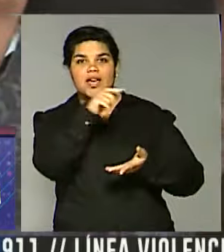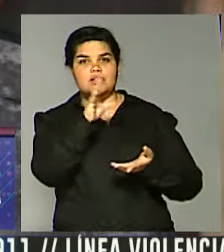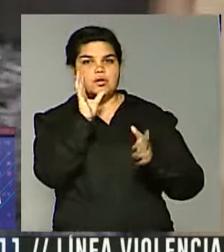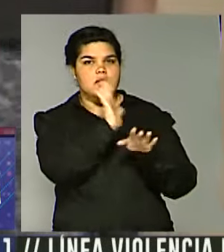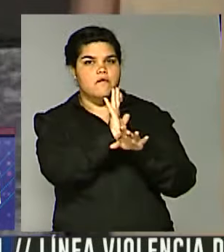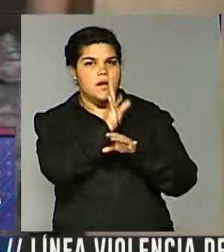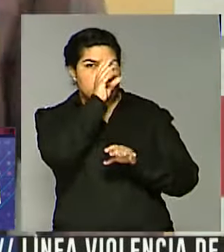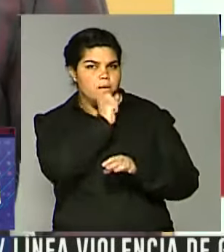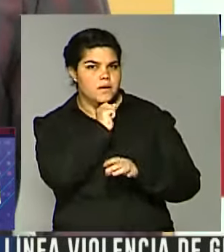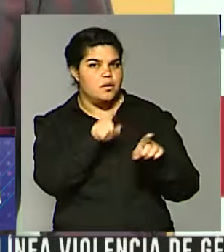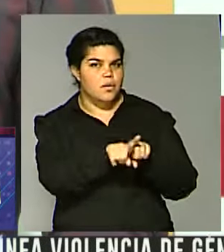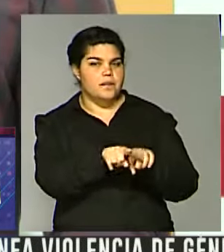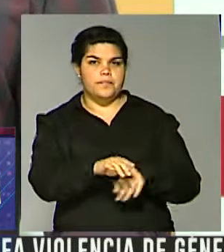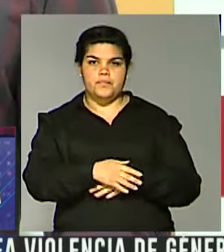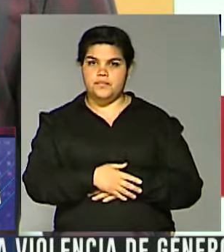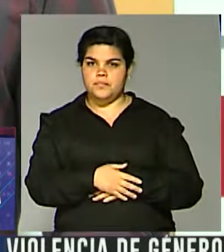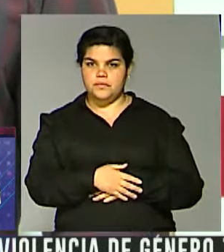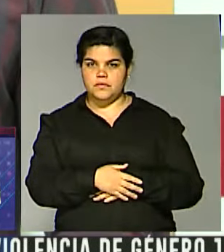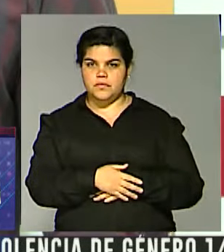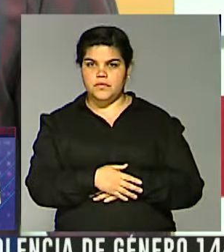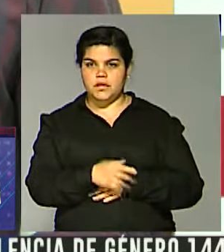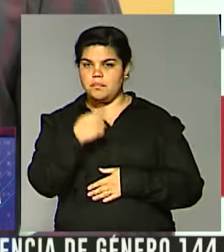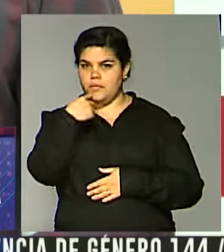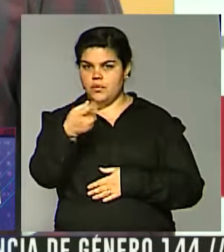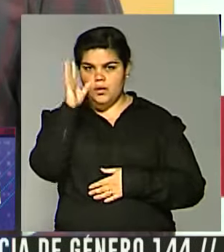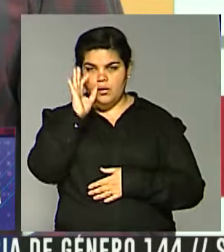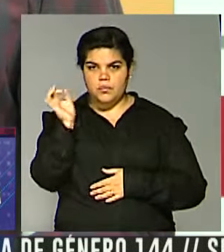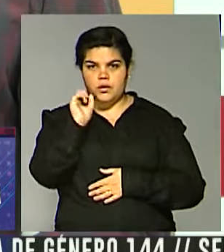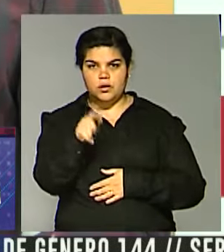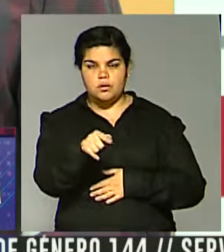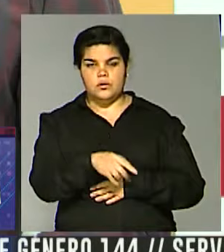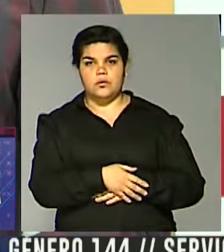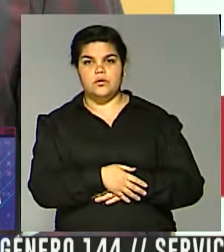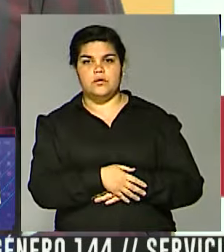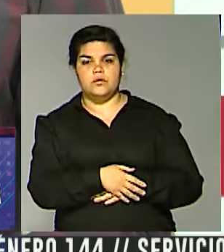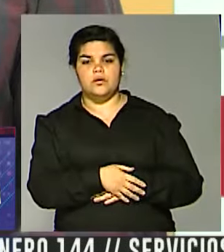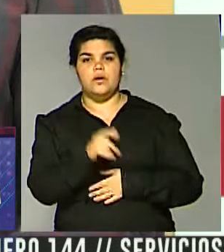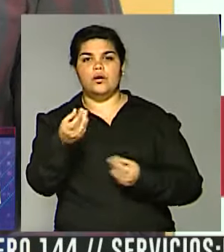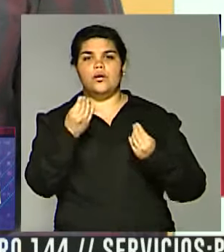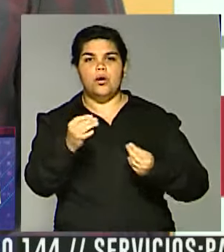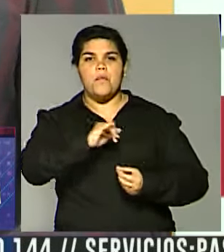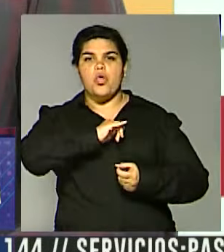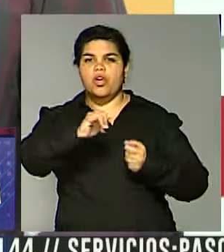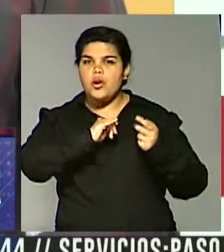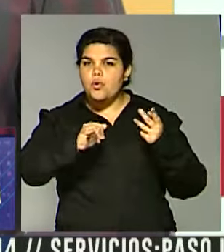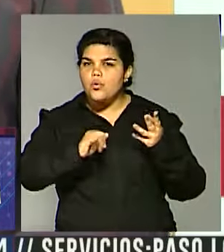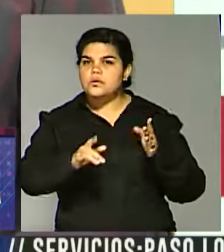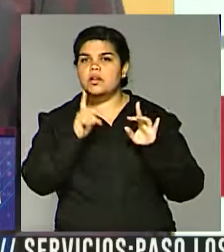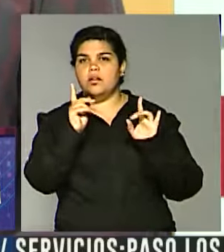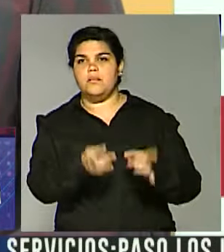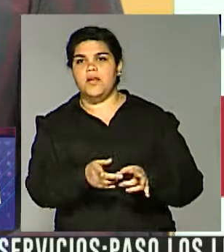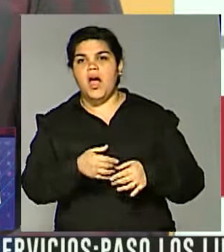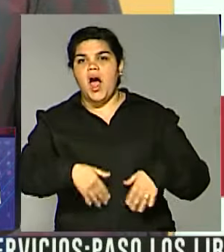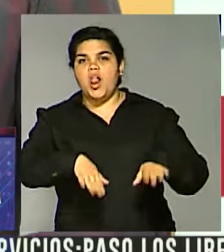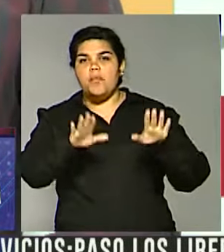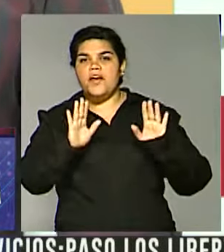encubrimiento. Carlos, quería preguntarle su apreciación personal en cuanto a este tipo de denuncias y si se ha perdido, por llamarlo de alguna forma, el